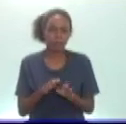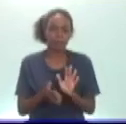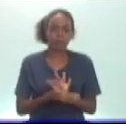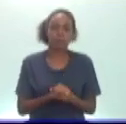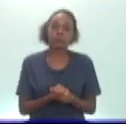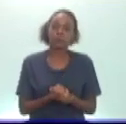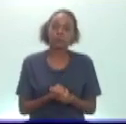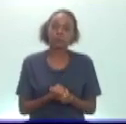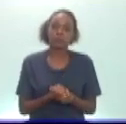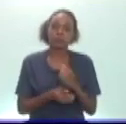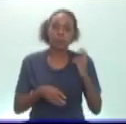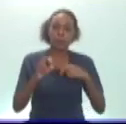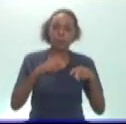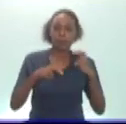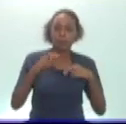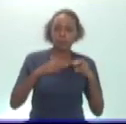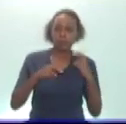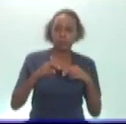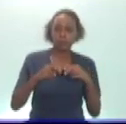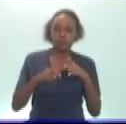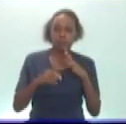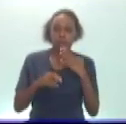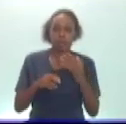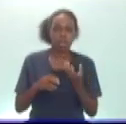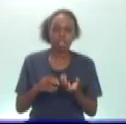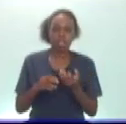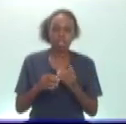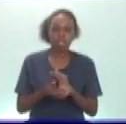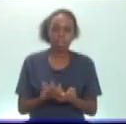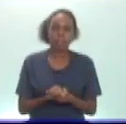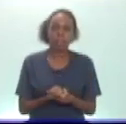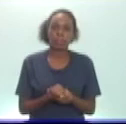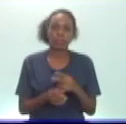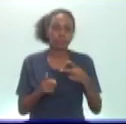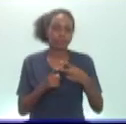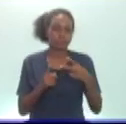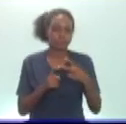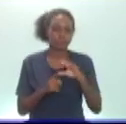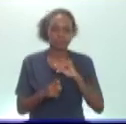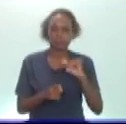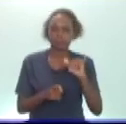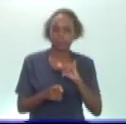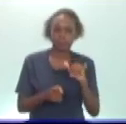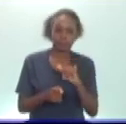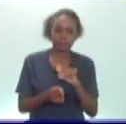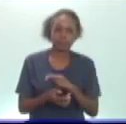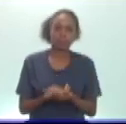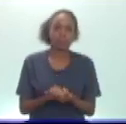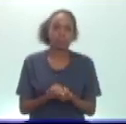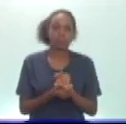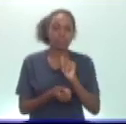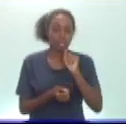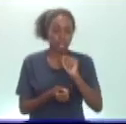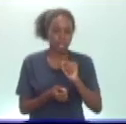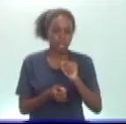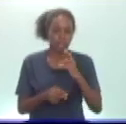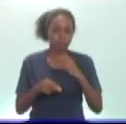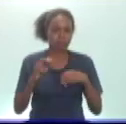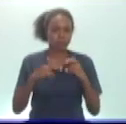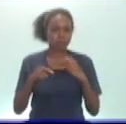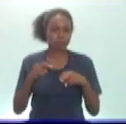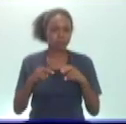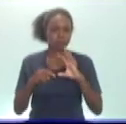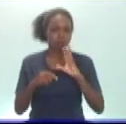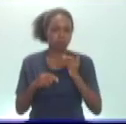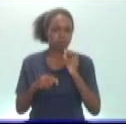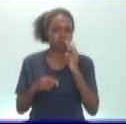probando y vayan viendo cómo pueden completar. En el segundo caso igual. Van a poner aquí un número de 2 cifras,